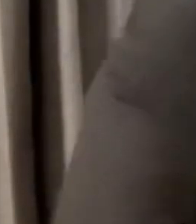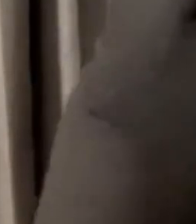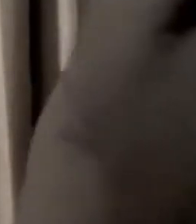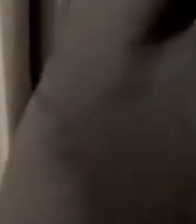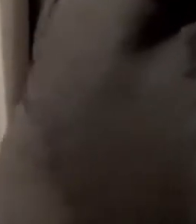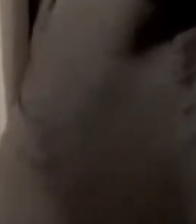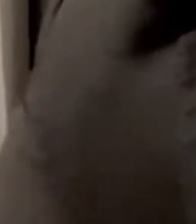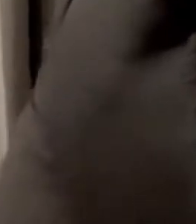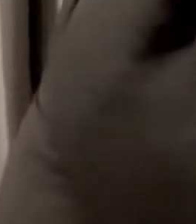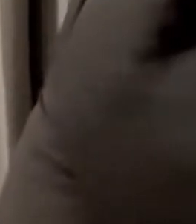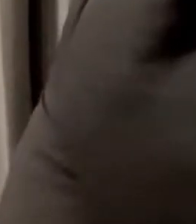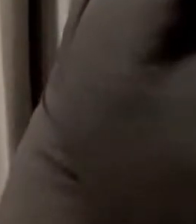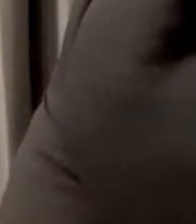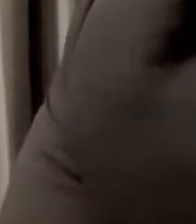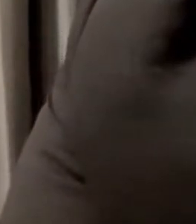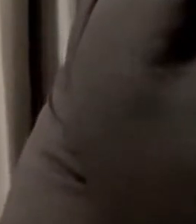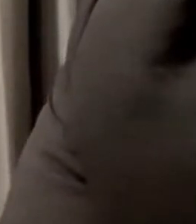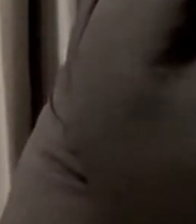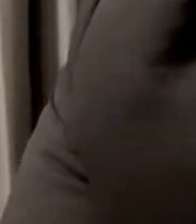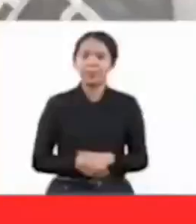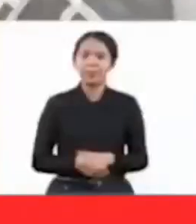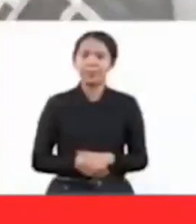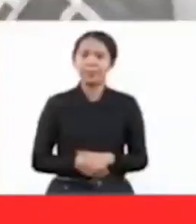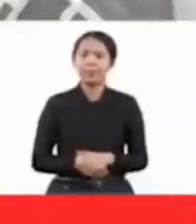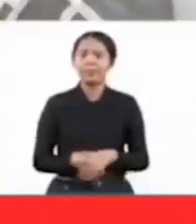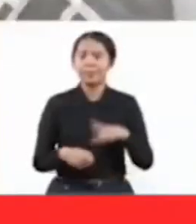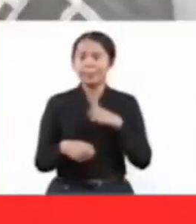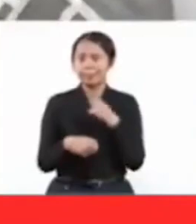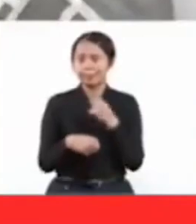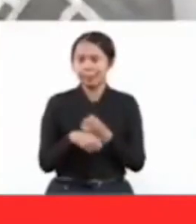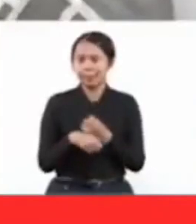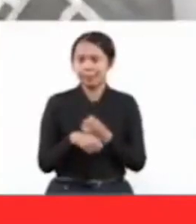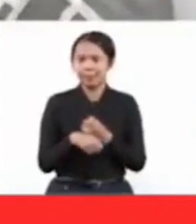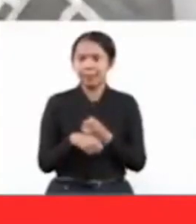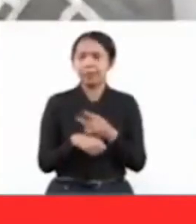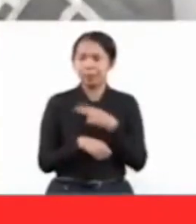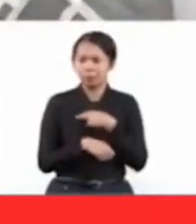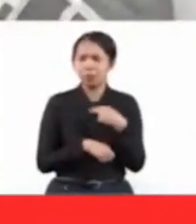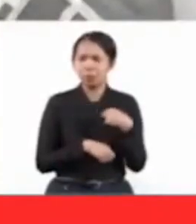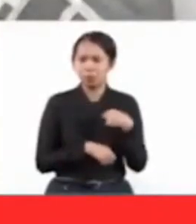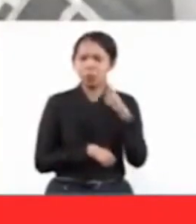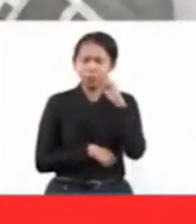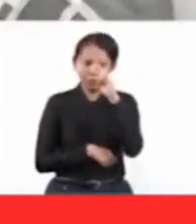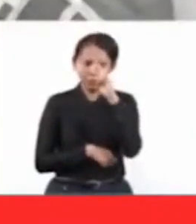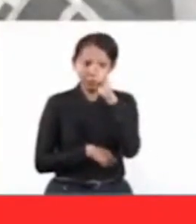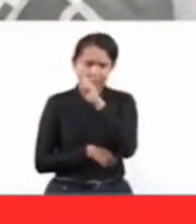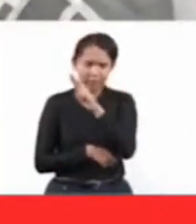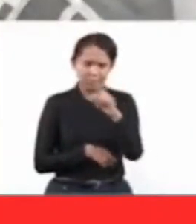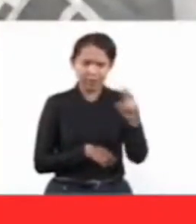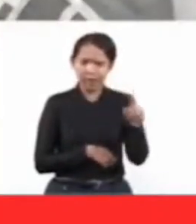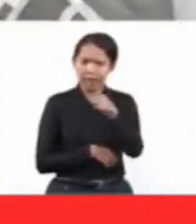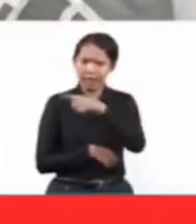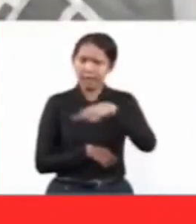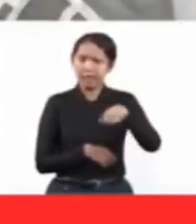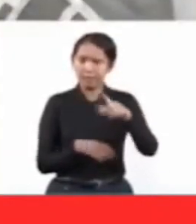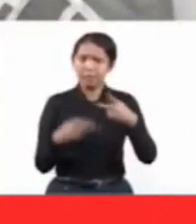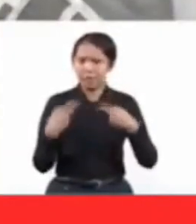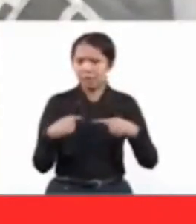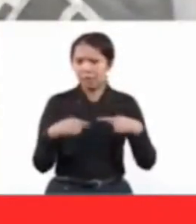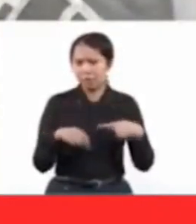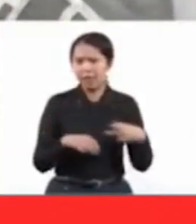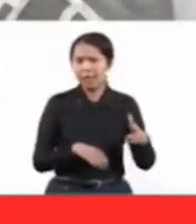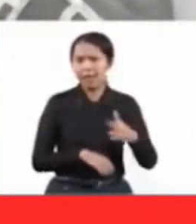este incidente en el metro el fin de semana. En primer lugar, nuestro respeto total a las víctimas y lo que ellos decidan, a